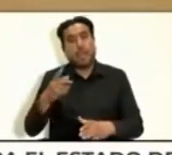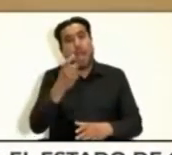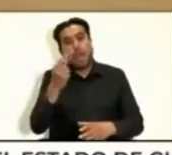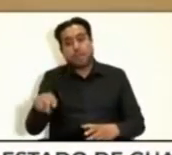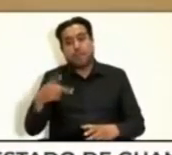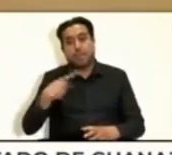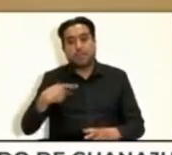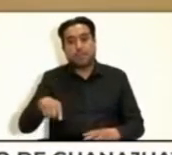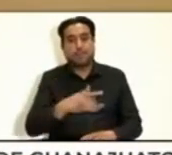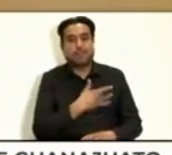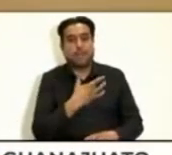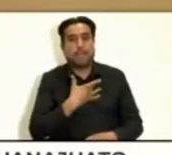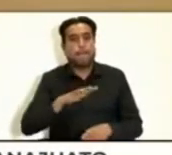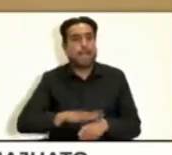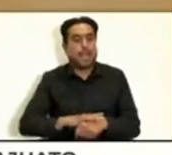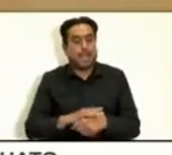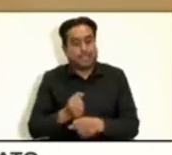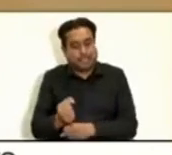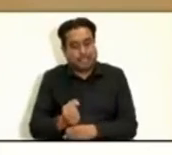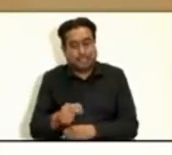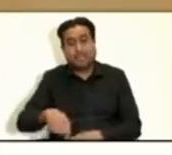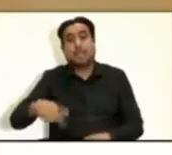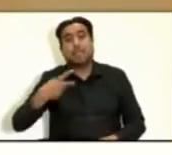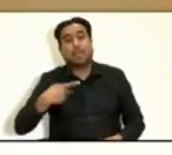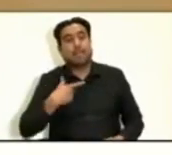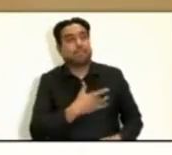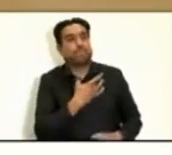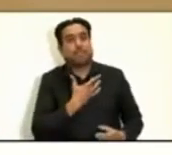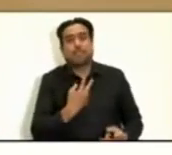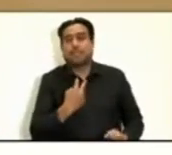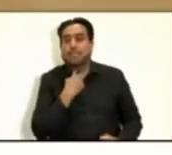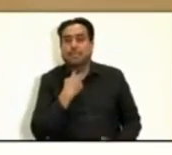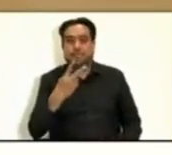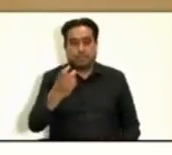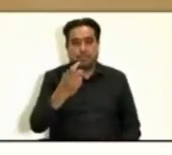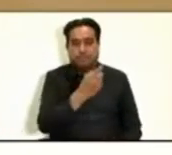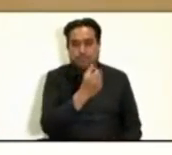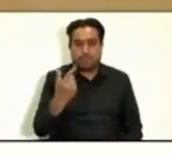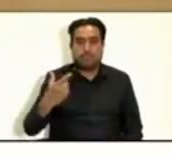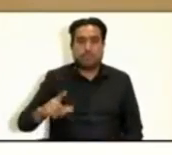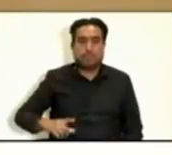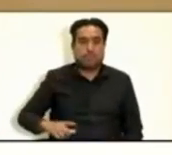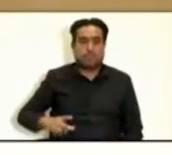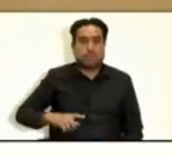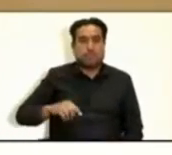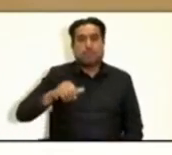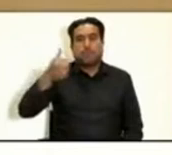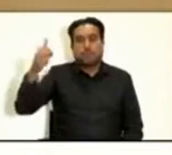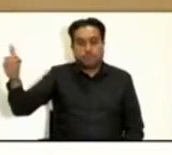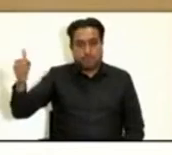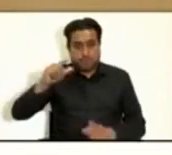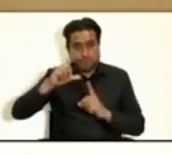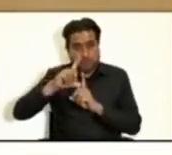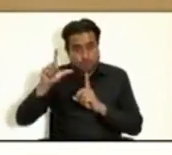desproporcionada a quienes menos tienen por esto algunos gobiernos subnacionales se han sumado a estos